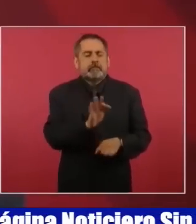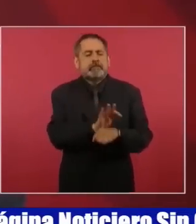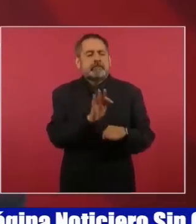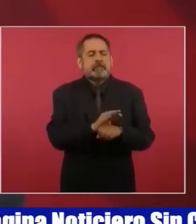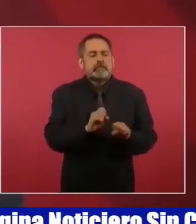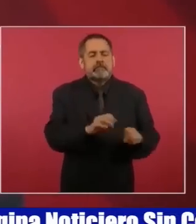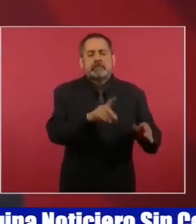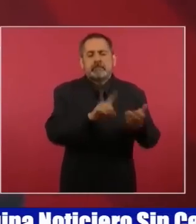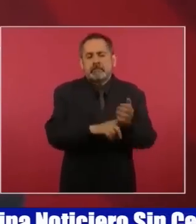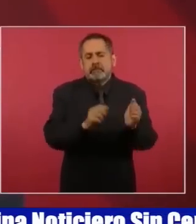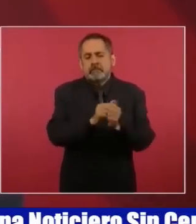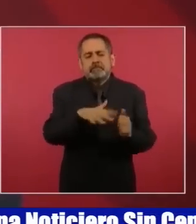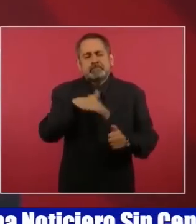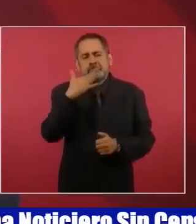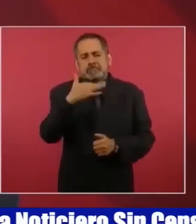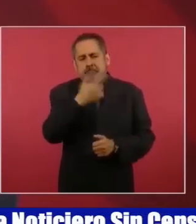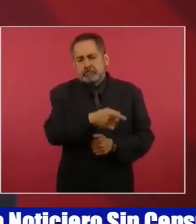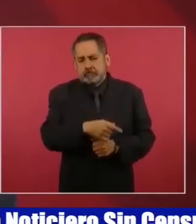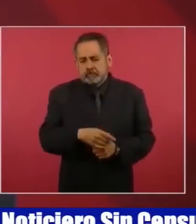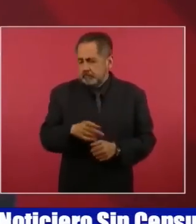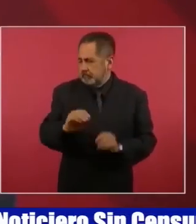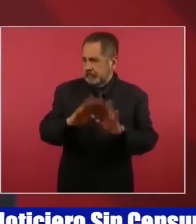y corrupción, claro.